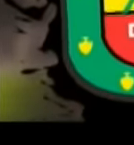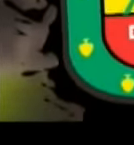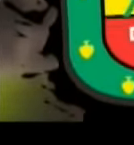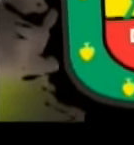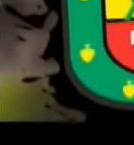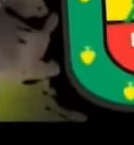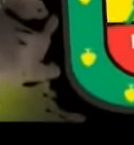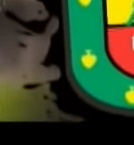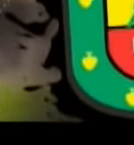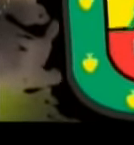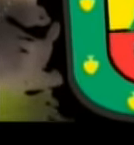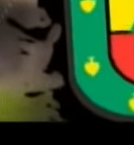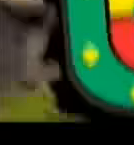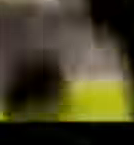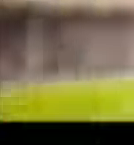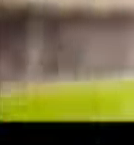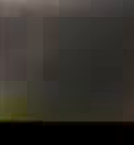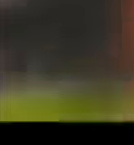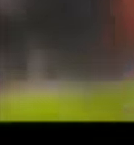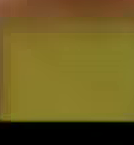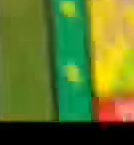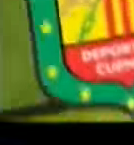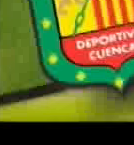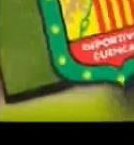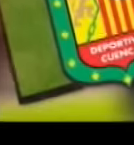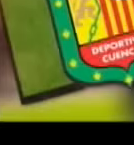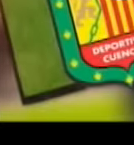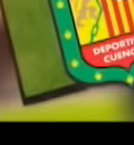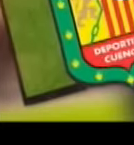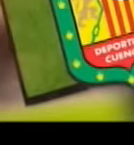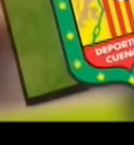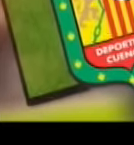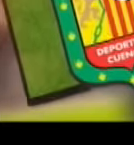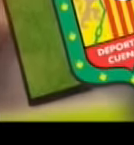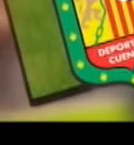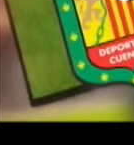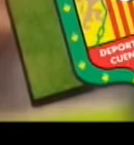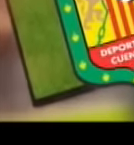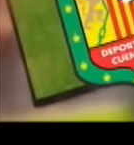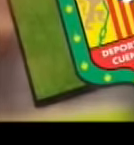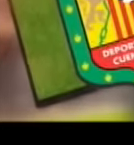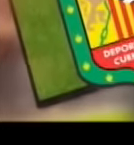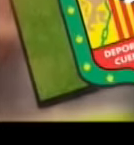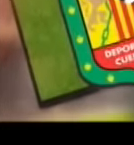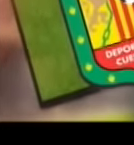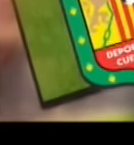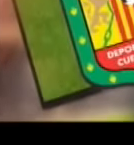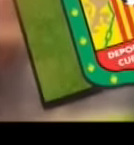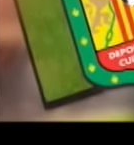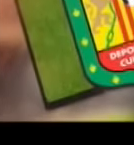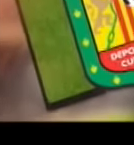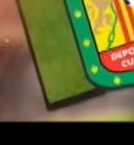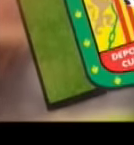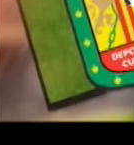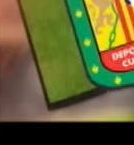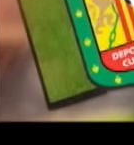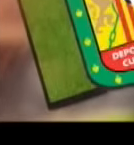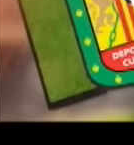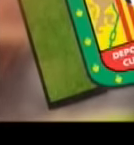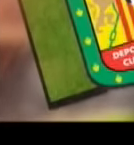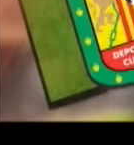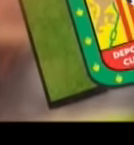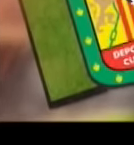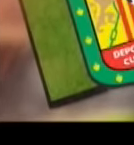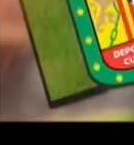Aucas. Este viernes, a partir de las 19:30, desde el Estadio Alejandro Serrano Aguilar. Solo